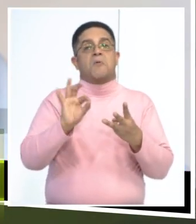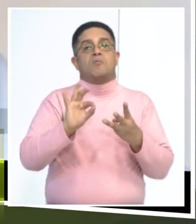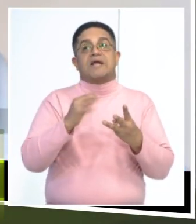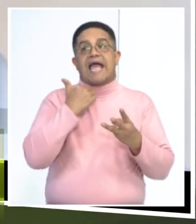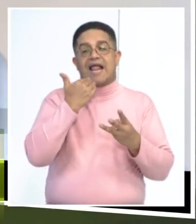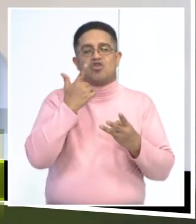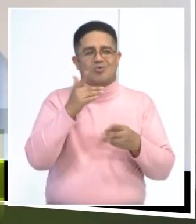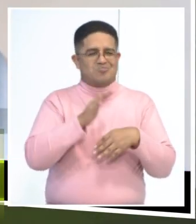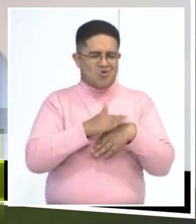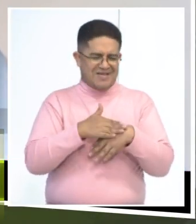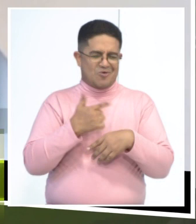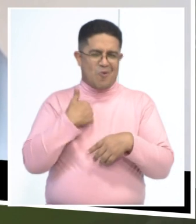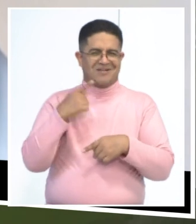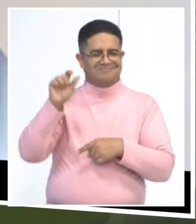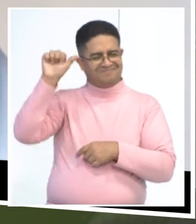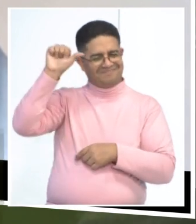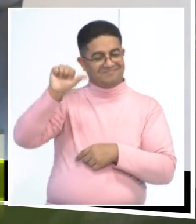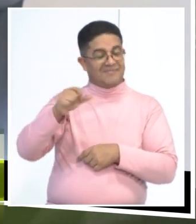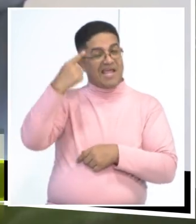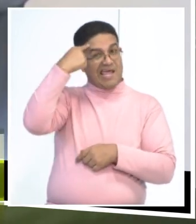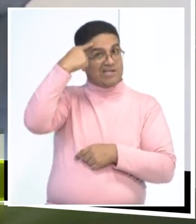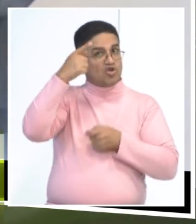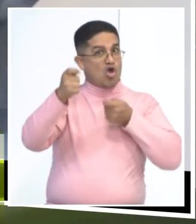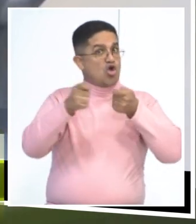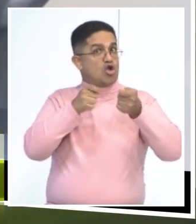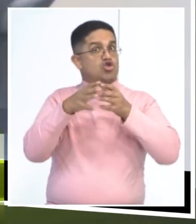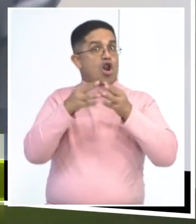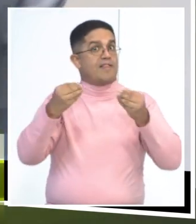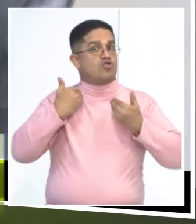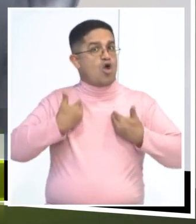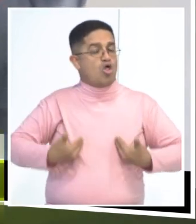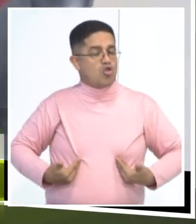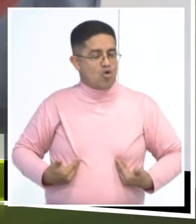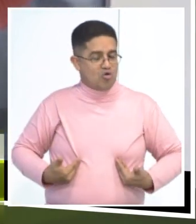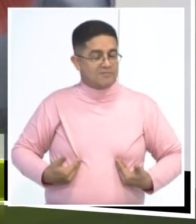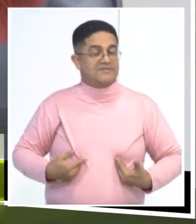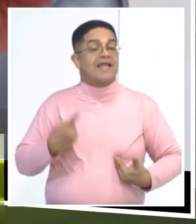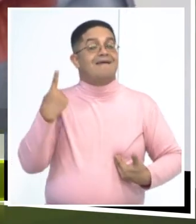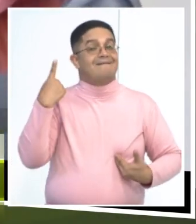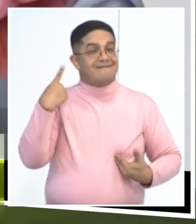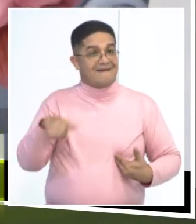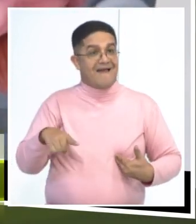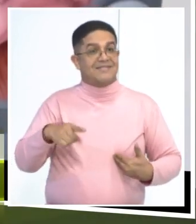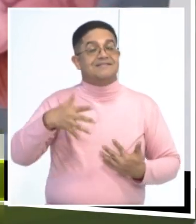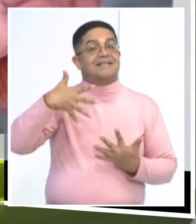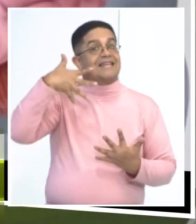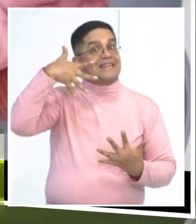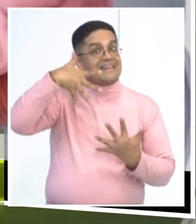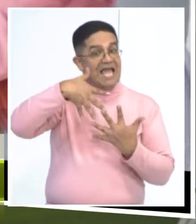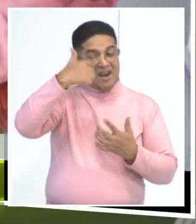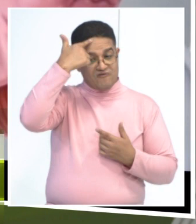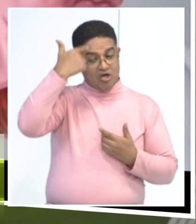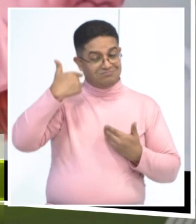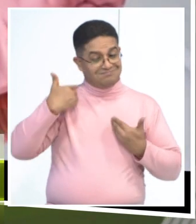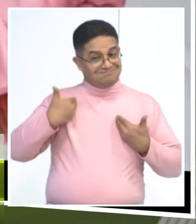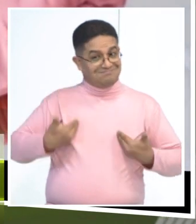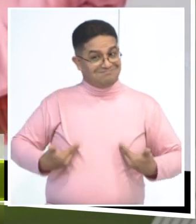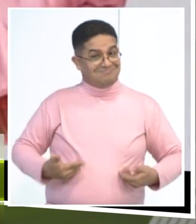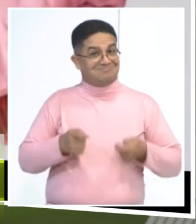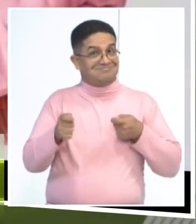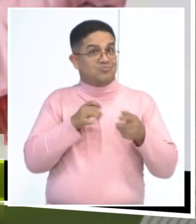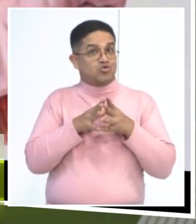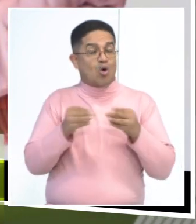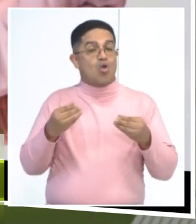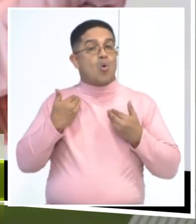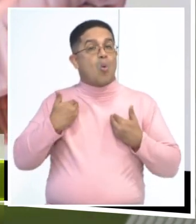cerebro, como dije al principio, es el director de la orquesta, y hay inervación, hay nervios que llegan a todo el cuerpo. Entonces